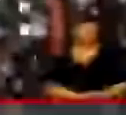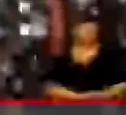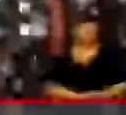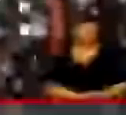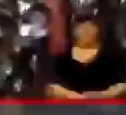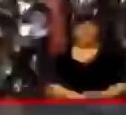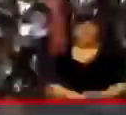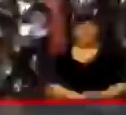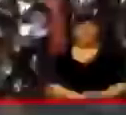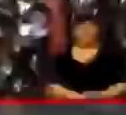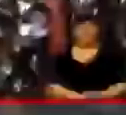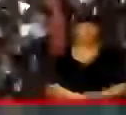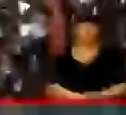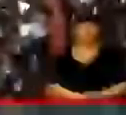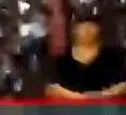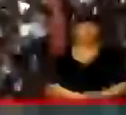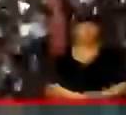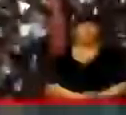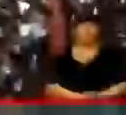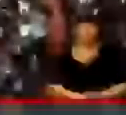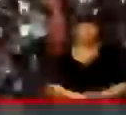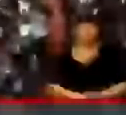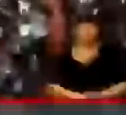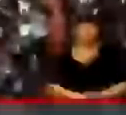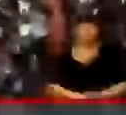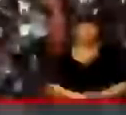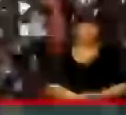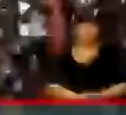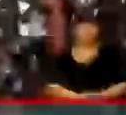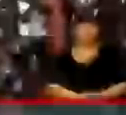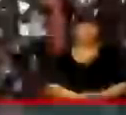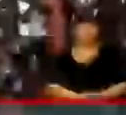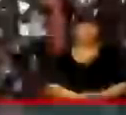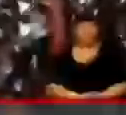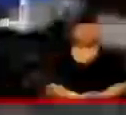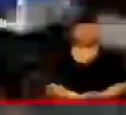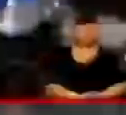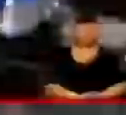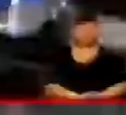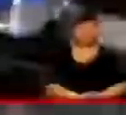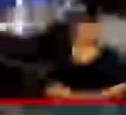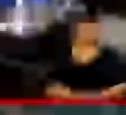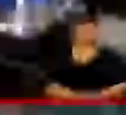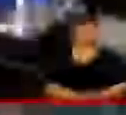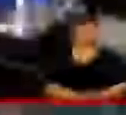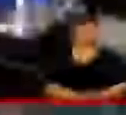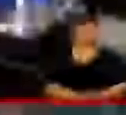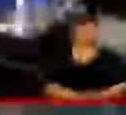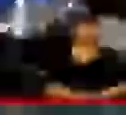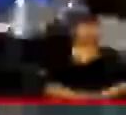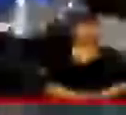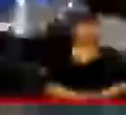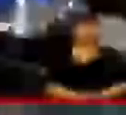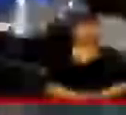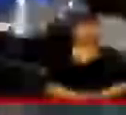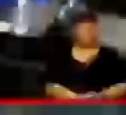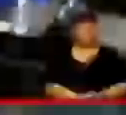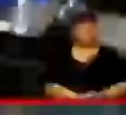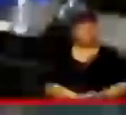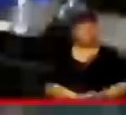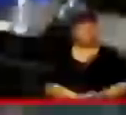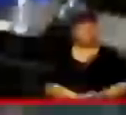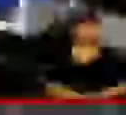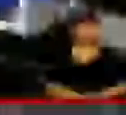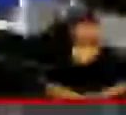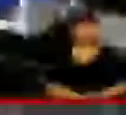creo que en toda negociación con el fondo de todos los países que hubo, siempre hubo conflicto social en la calle, ciertos